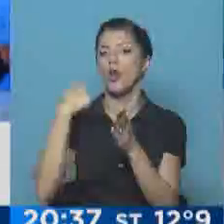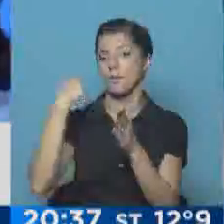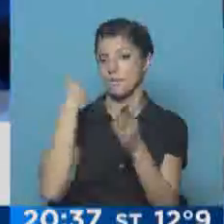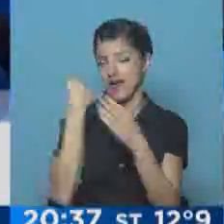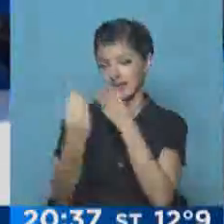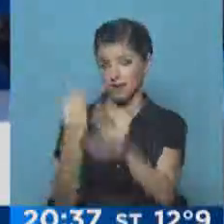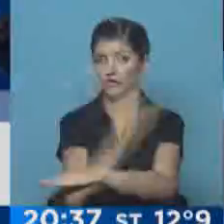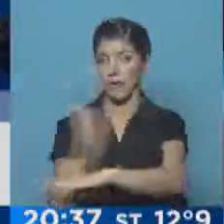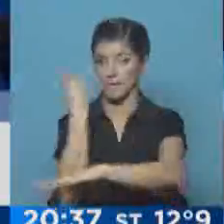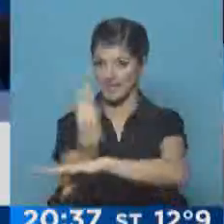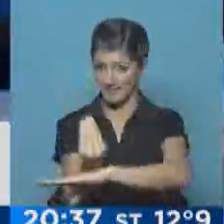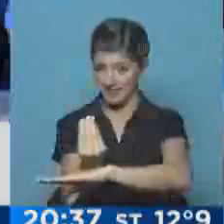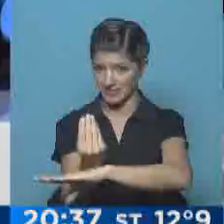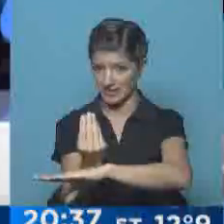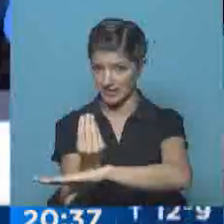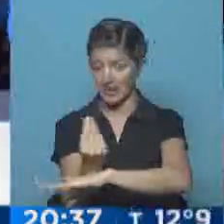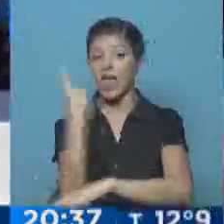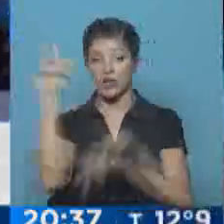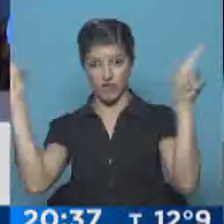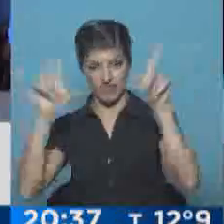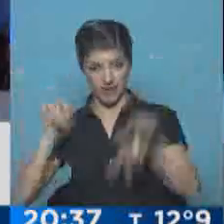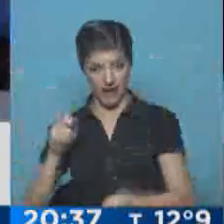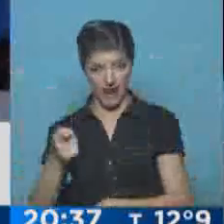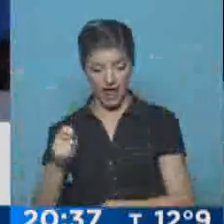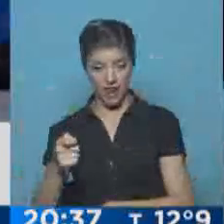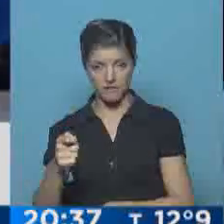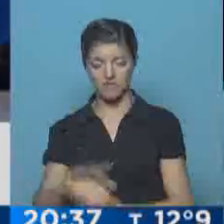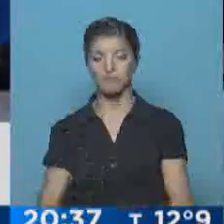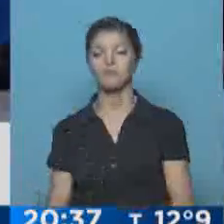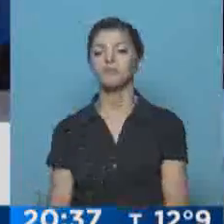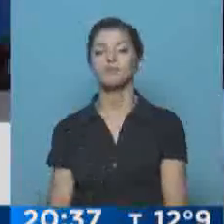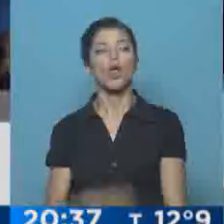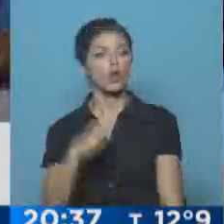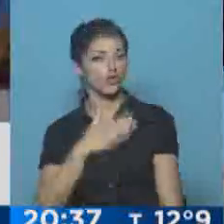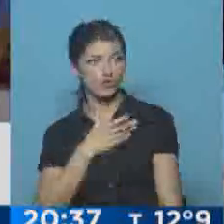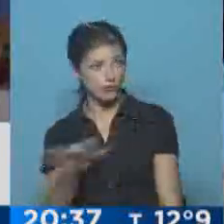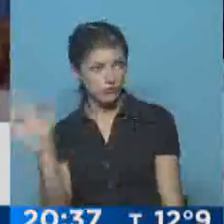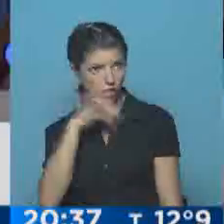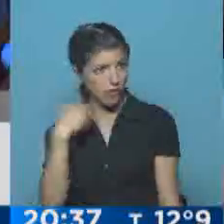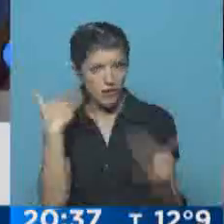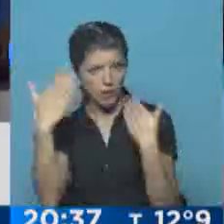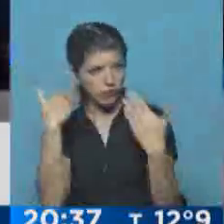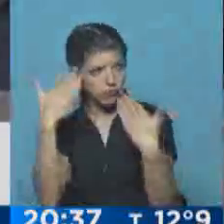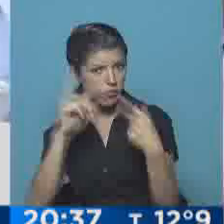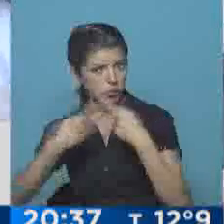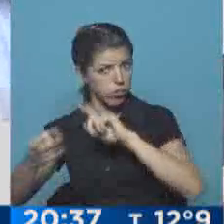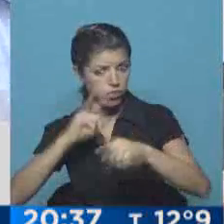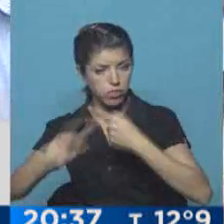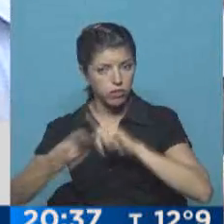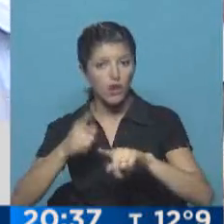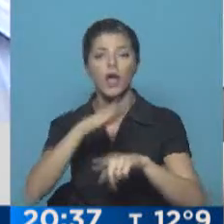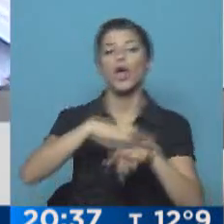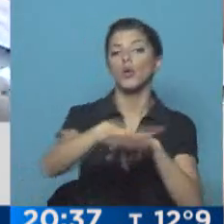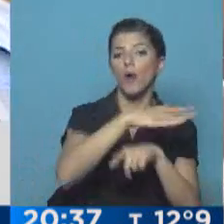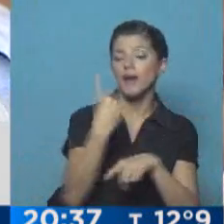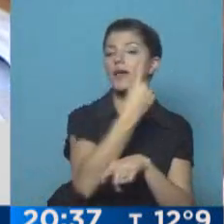candidatos presidenciales en un canal de noticias. Nosotros debatimos todos los días en los barrios, en cada